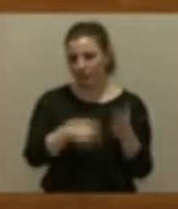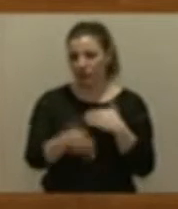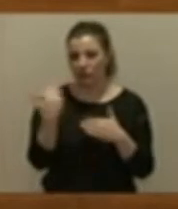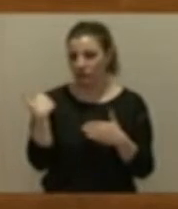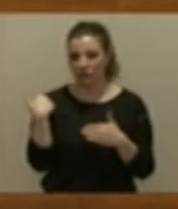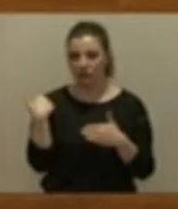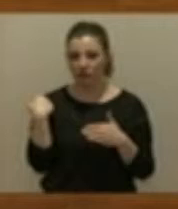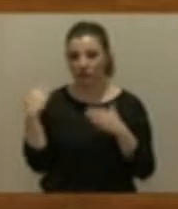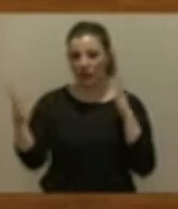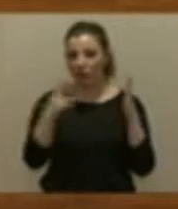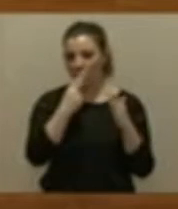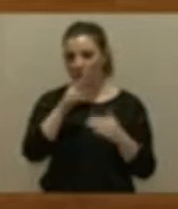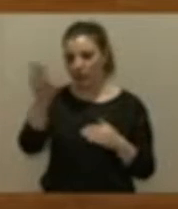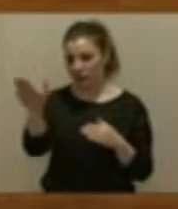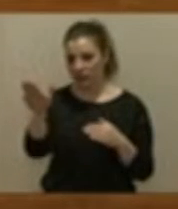Urbanismo de la época franquista.